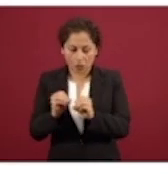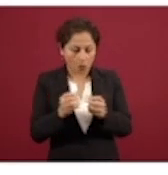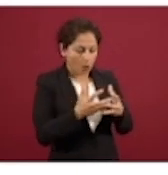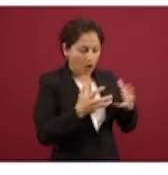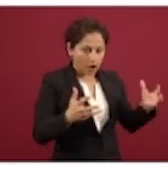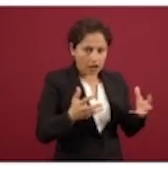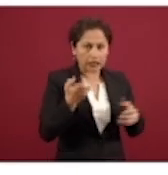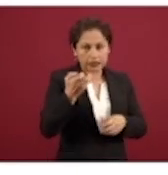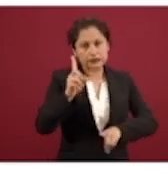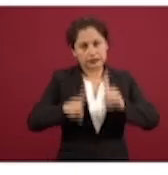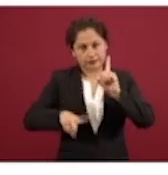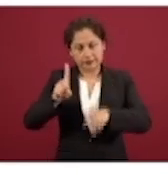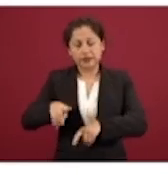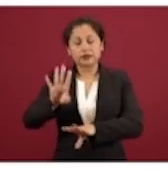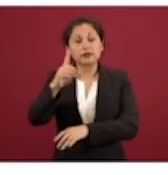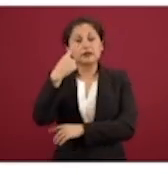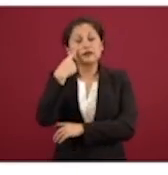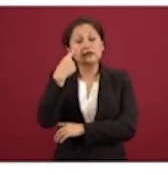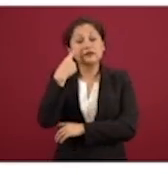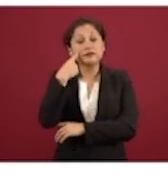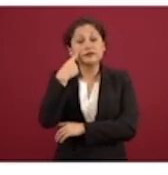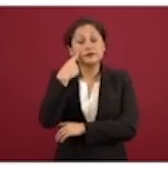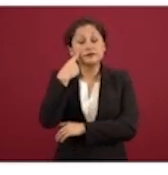Esta gráfica muestra cómo las